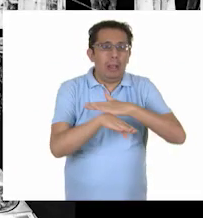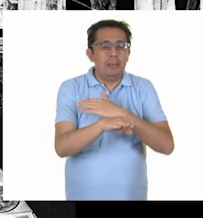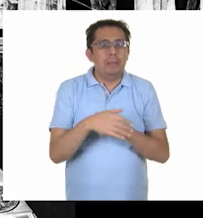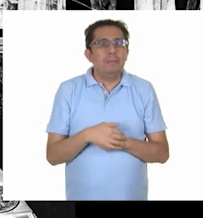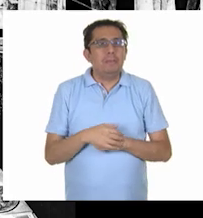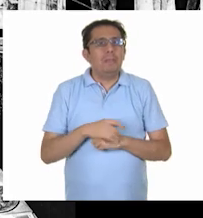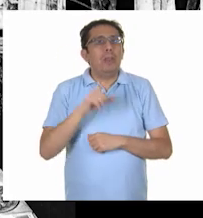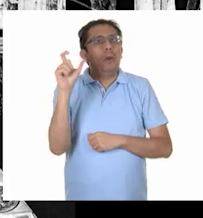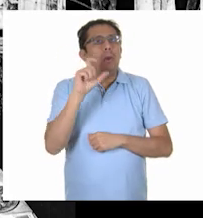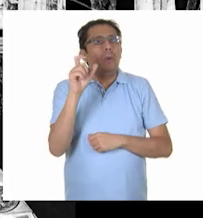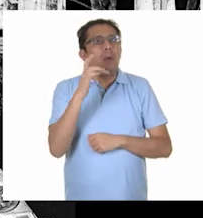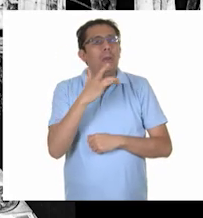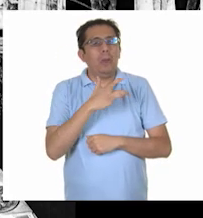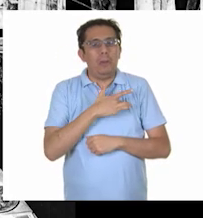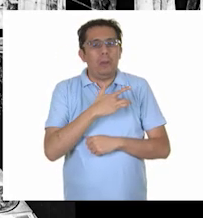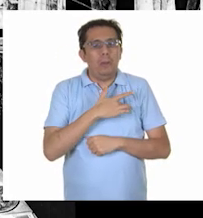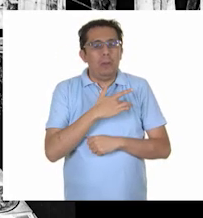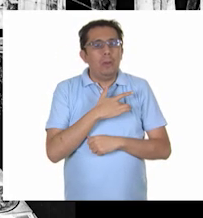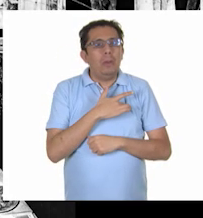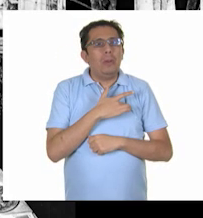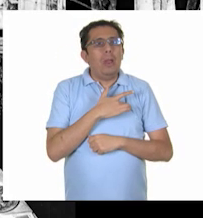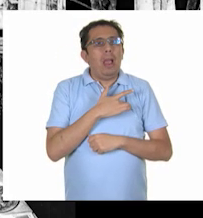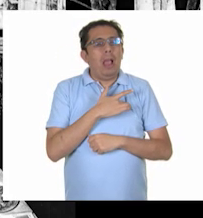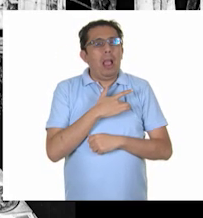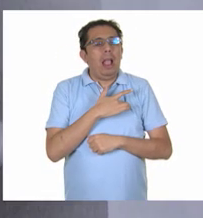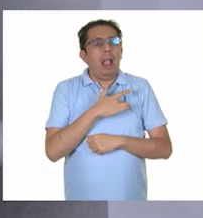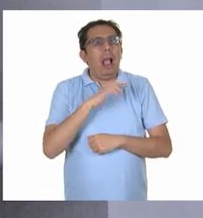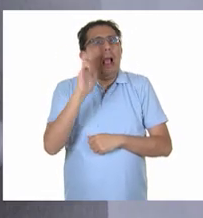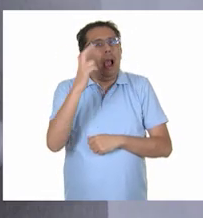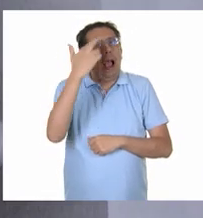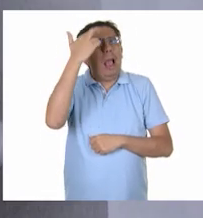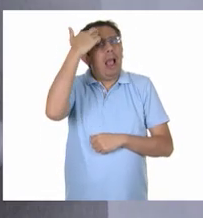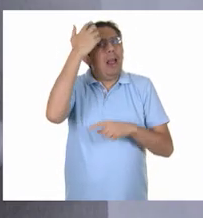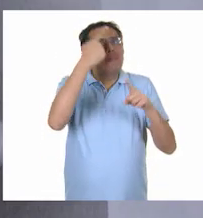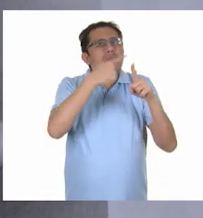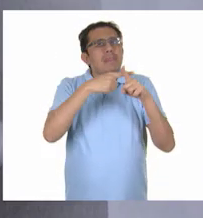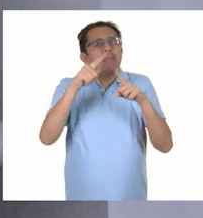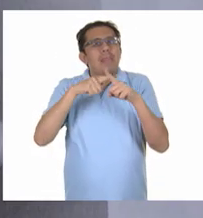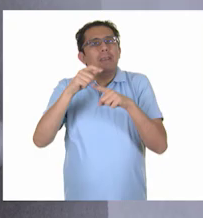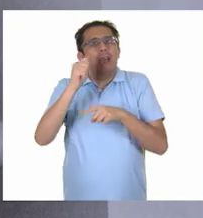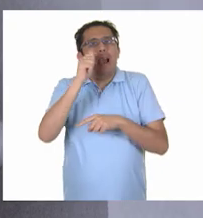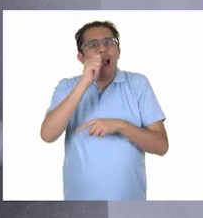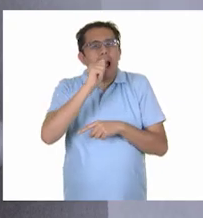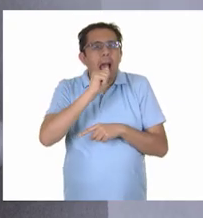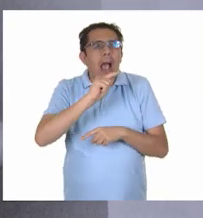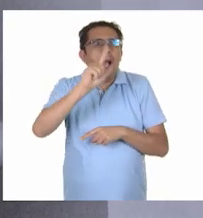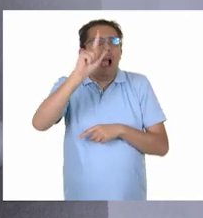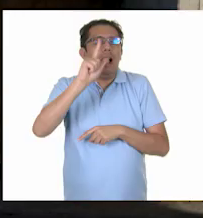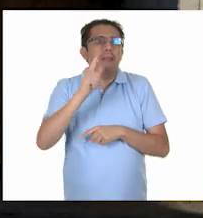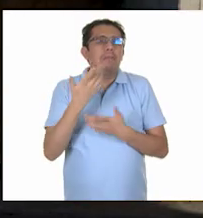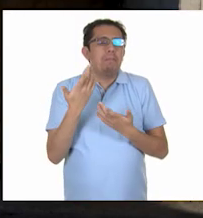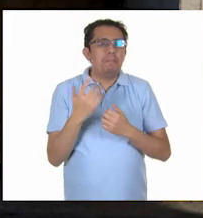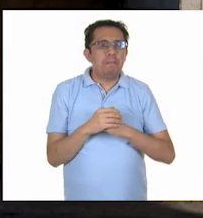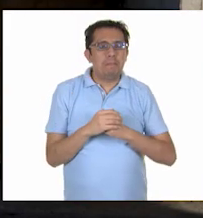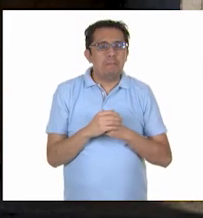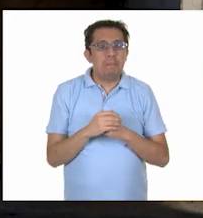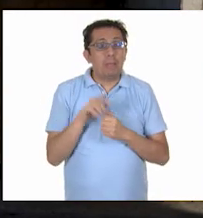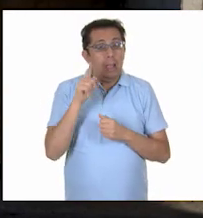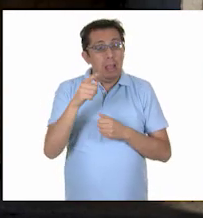Cuando el corazón evoca, se recuerdan los detalles que revisten el alma. Desiderio nació en Tlaxcala